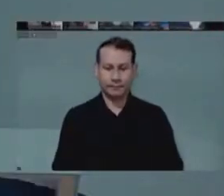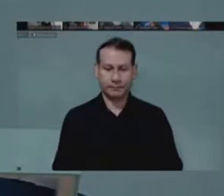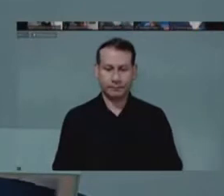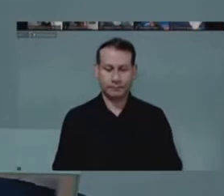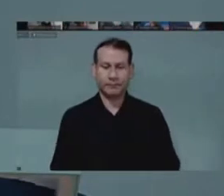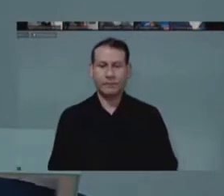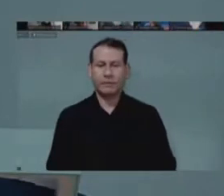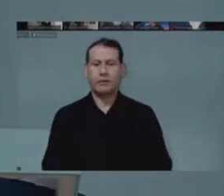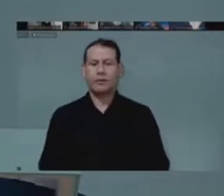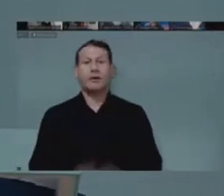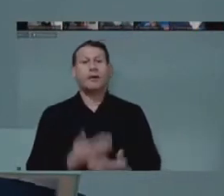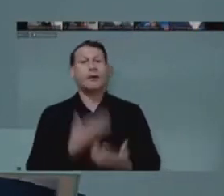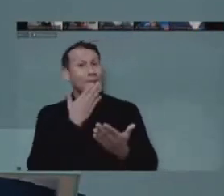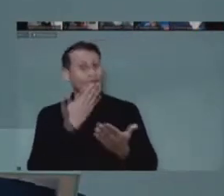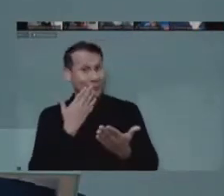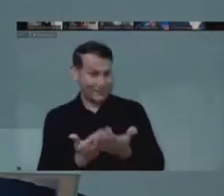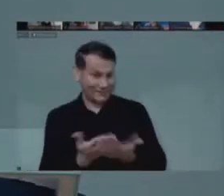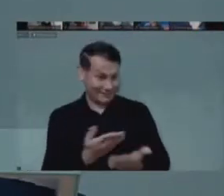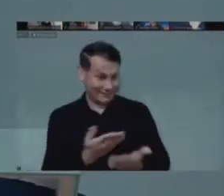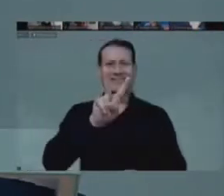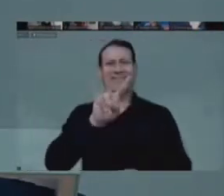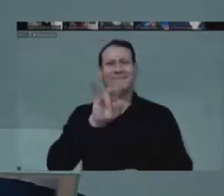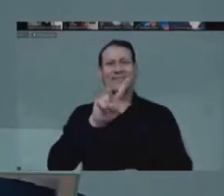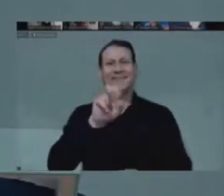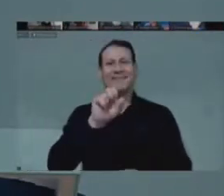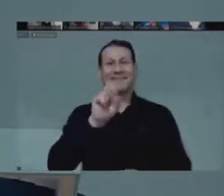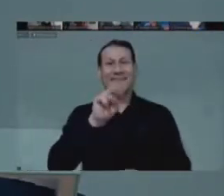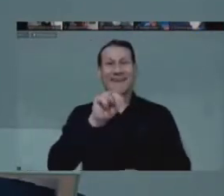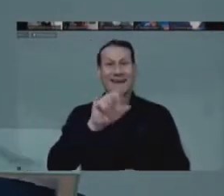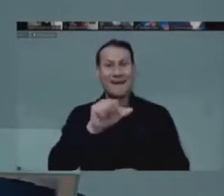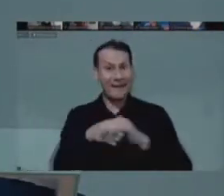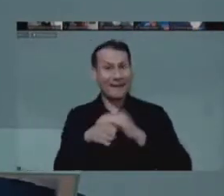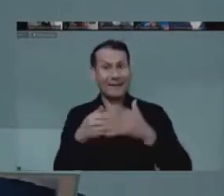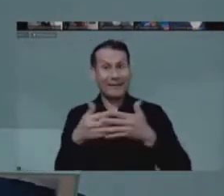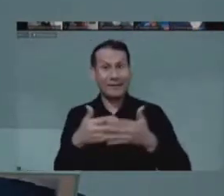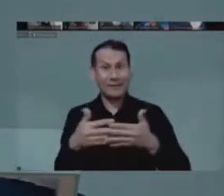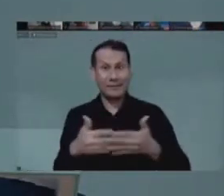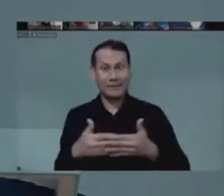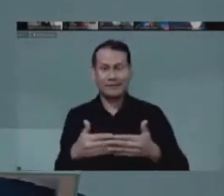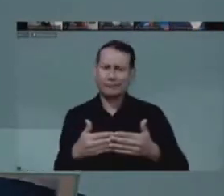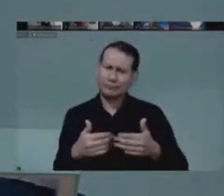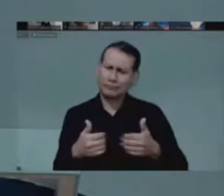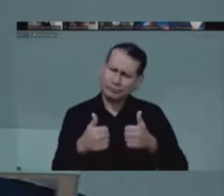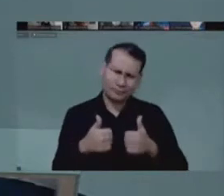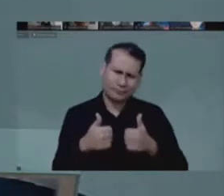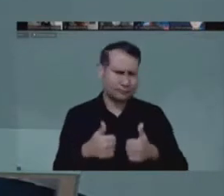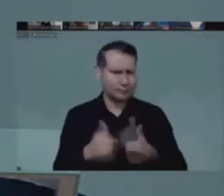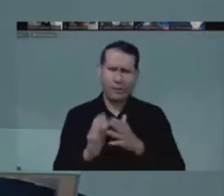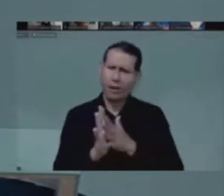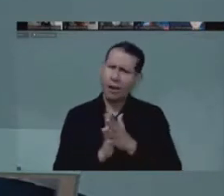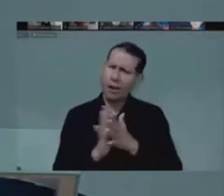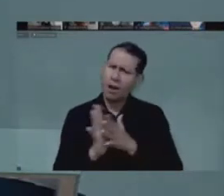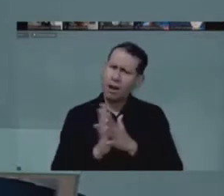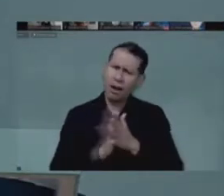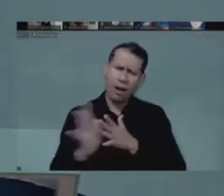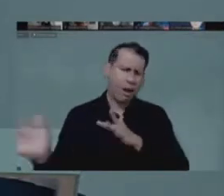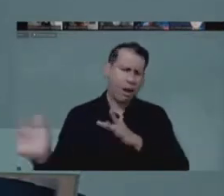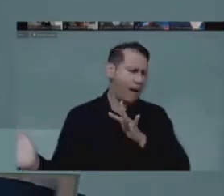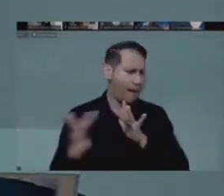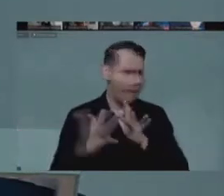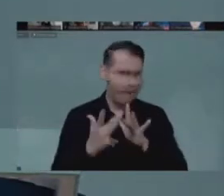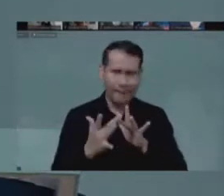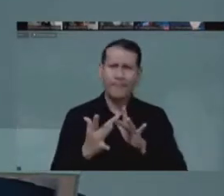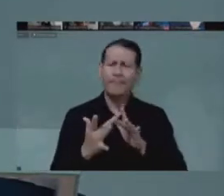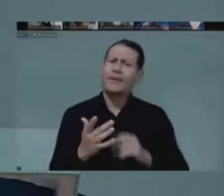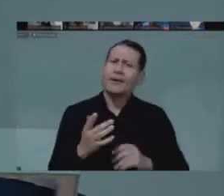completa, muy al lugar, muy interesante lo que nos compartes del estudio en territorio respecto a la transformación digital en los territorios,